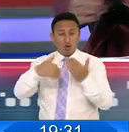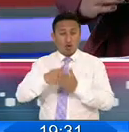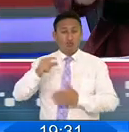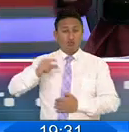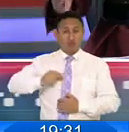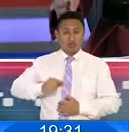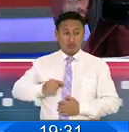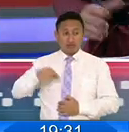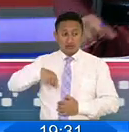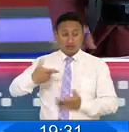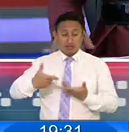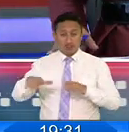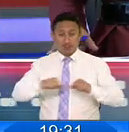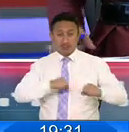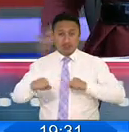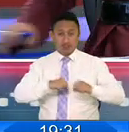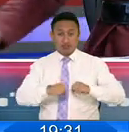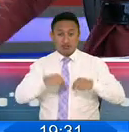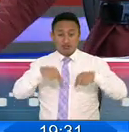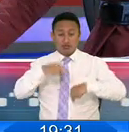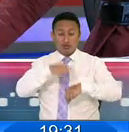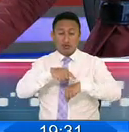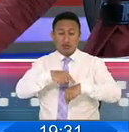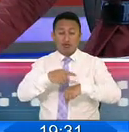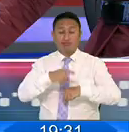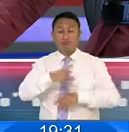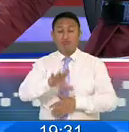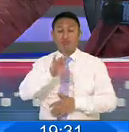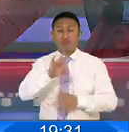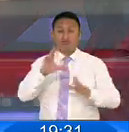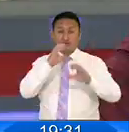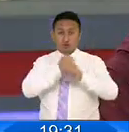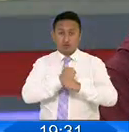de cómo se alista ya el operativo para este toque de queda desde las 20 horas de este viernes.